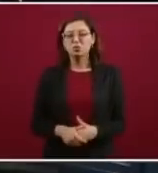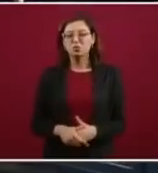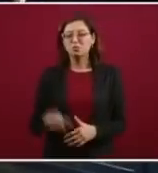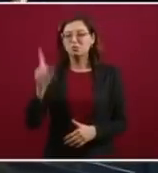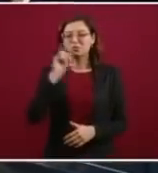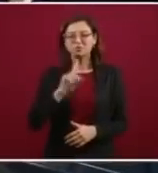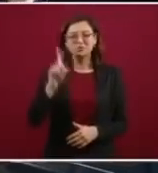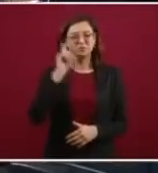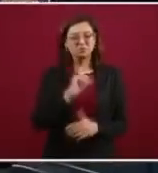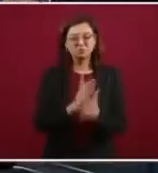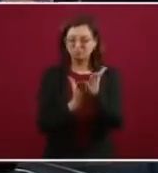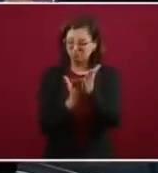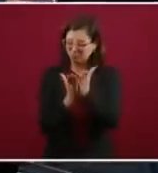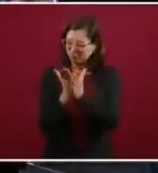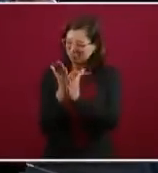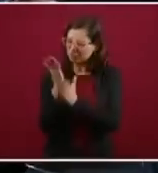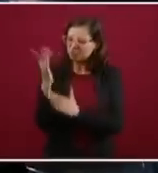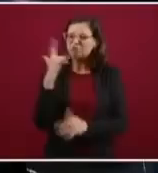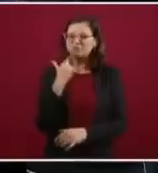abnegada,